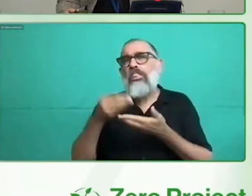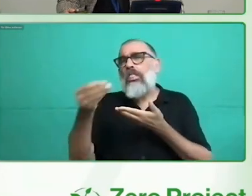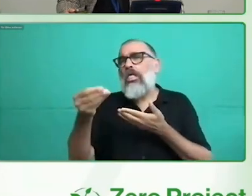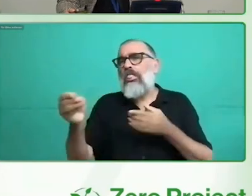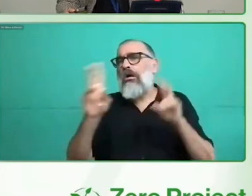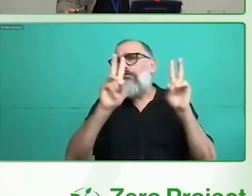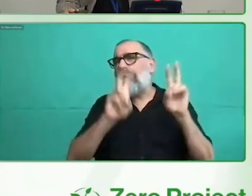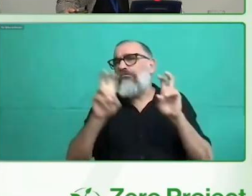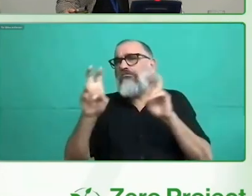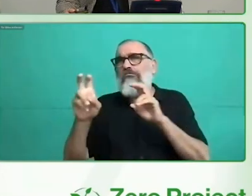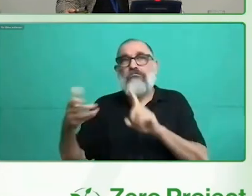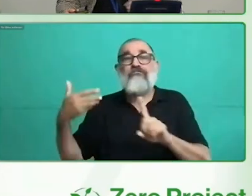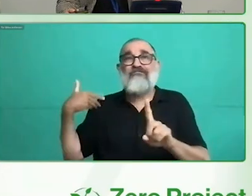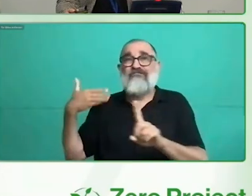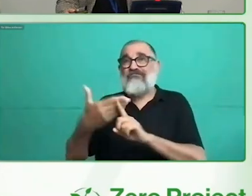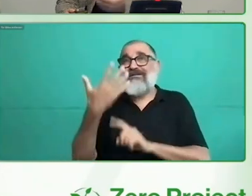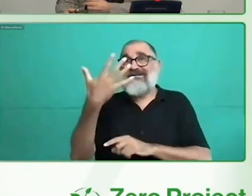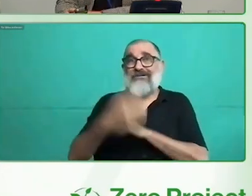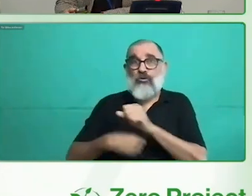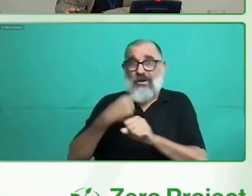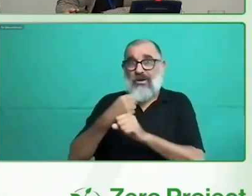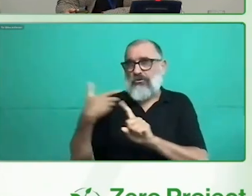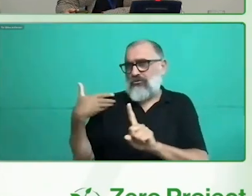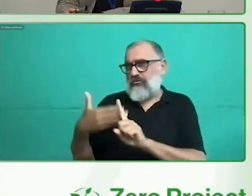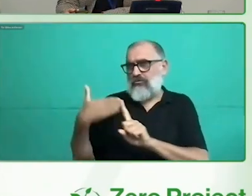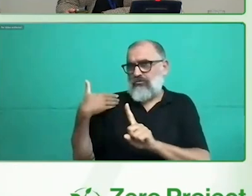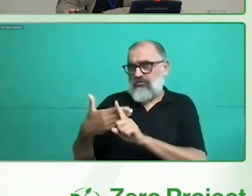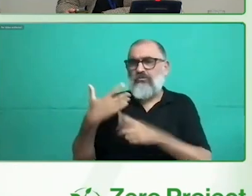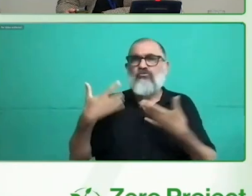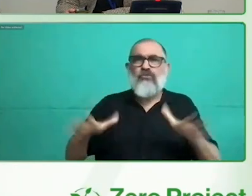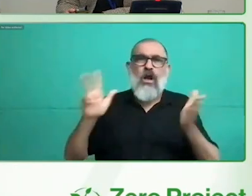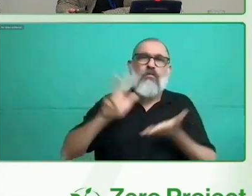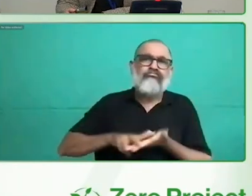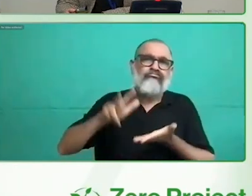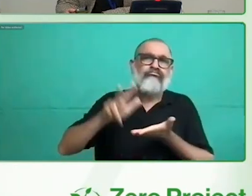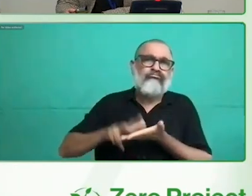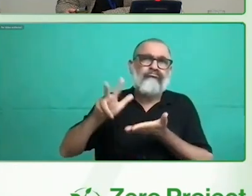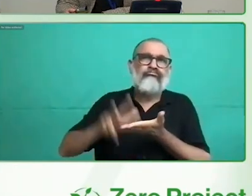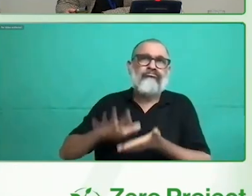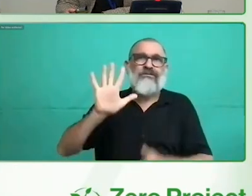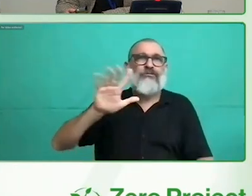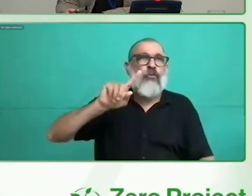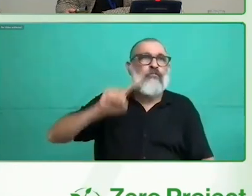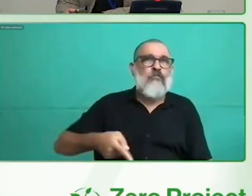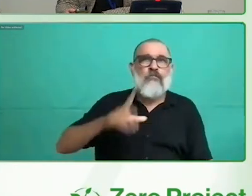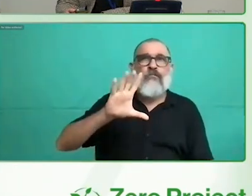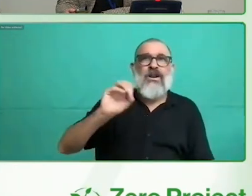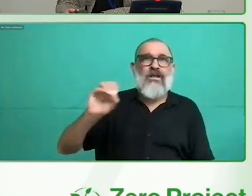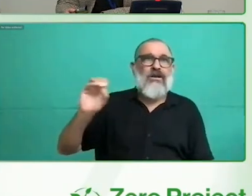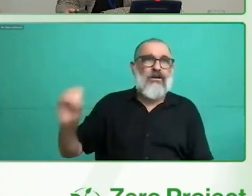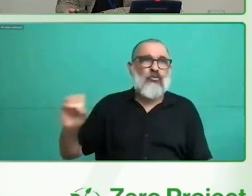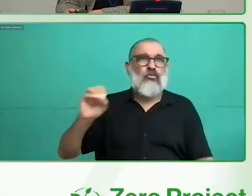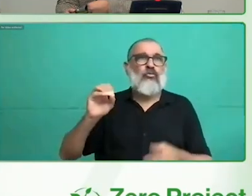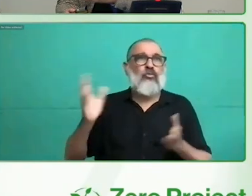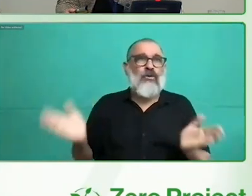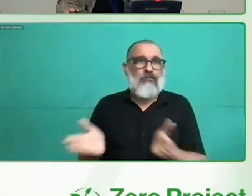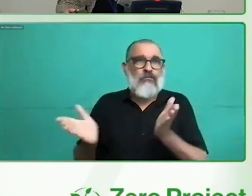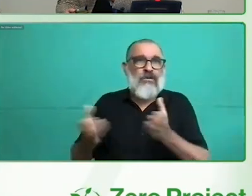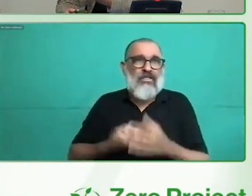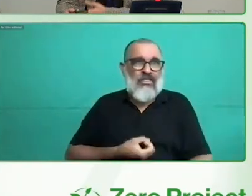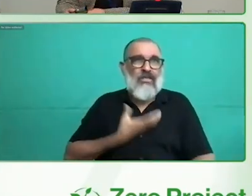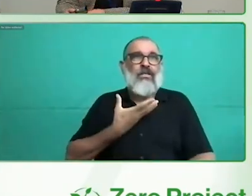ya de resultados más cualitativos, en los últimos 35